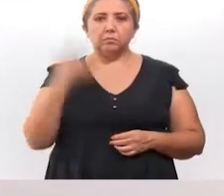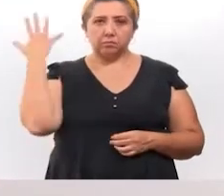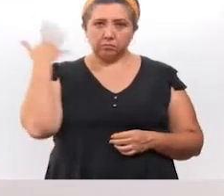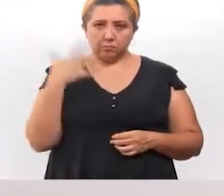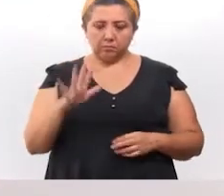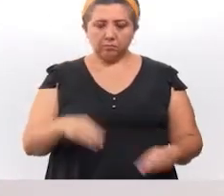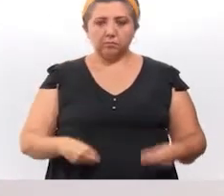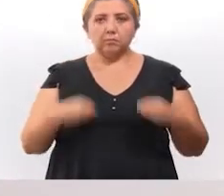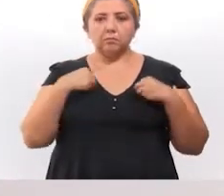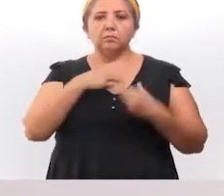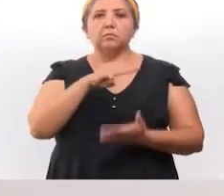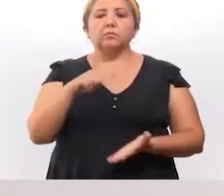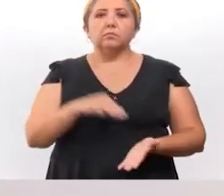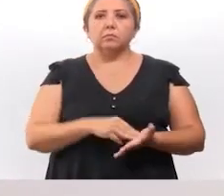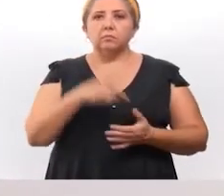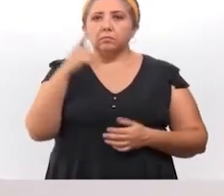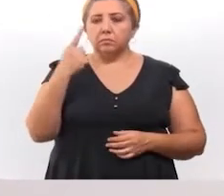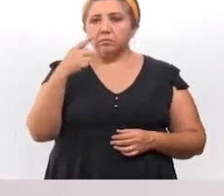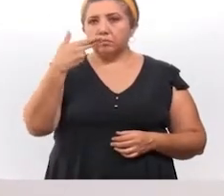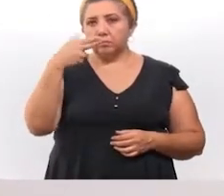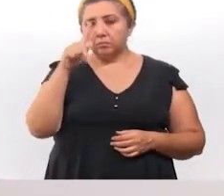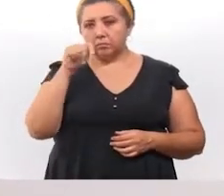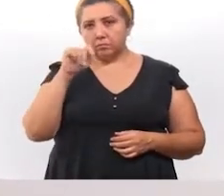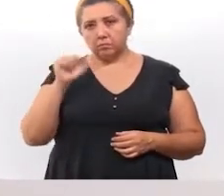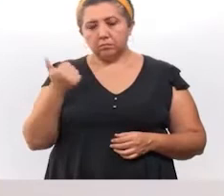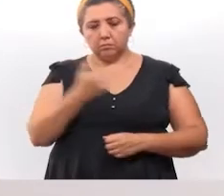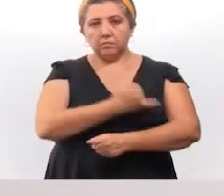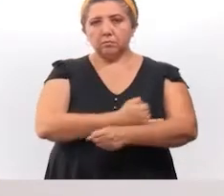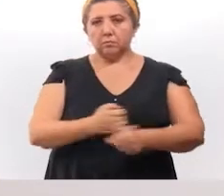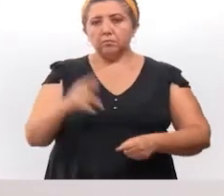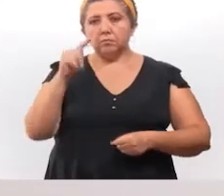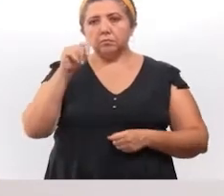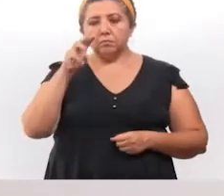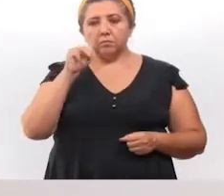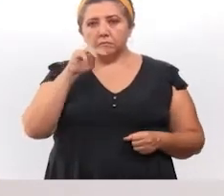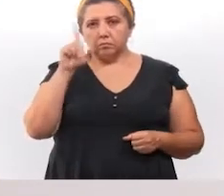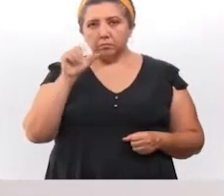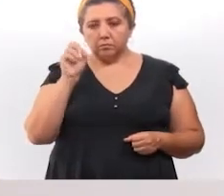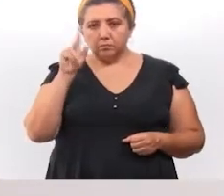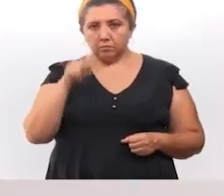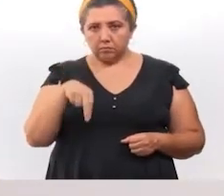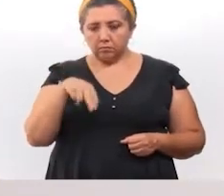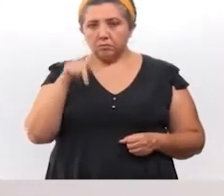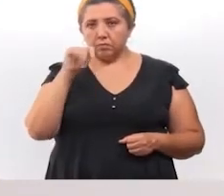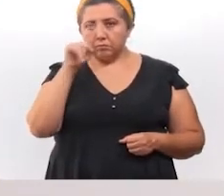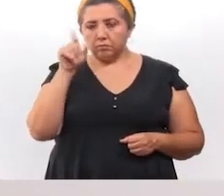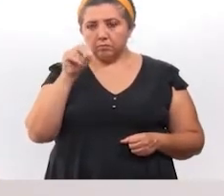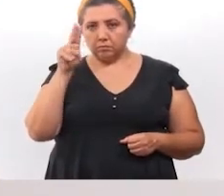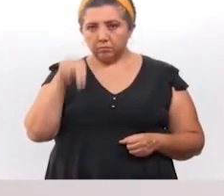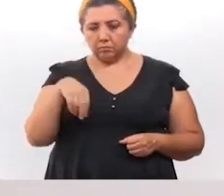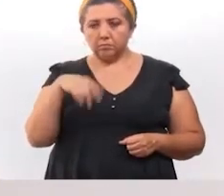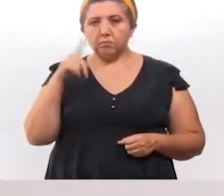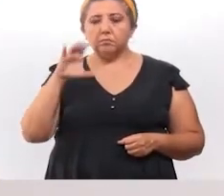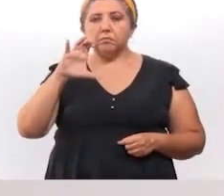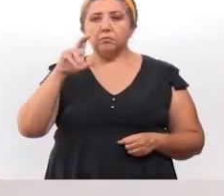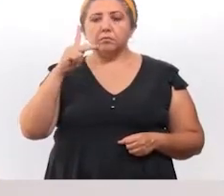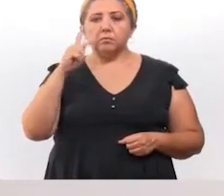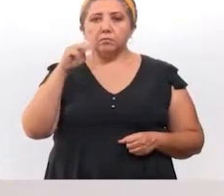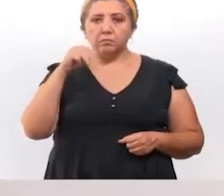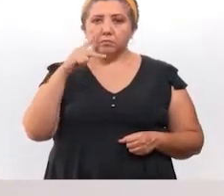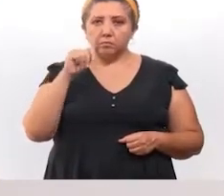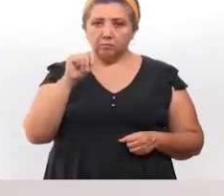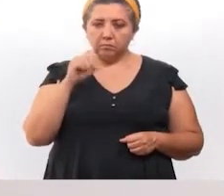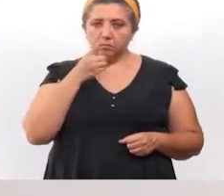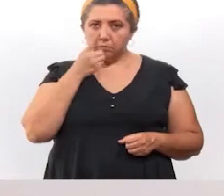10 residían en Mérida, 1 en Junucmá, 1 en Izamal, 1 en Temozón, 1 en Tizimín, 1 en Umán y 1 en Champotón,